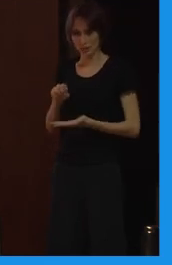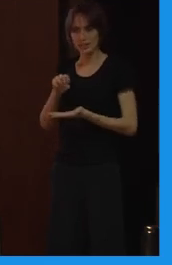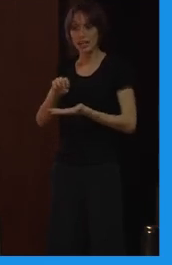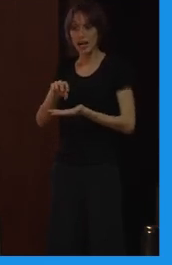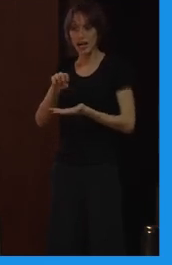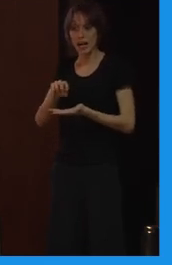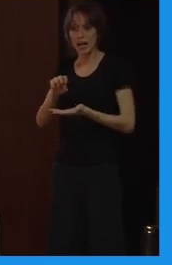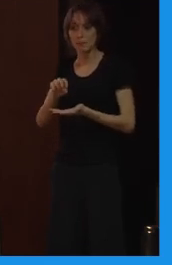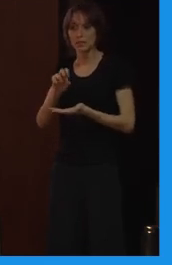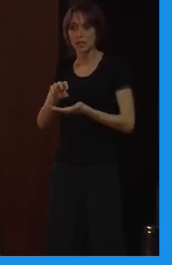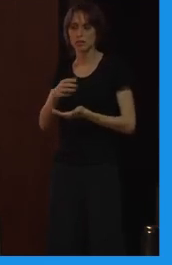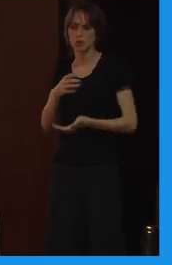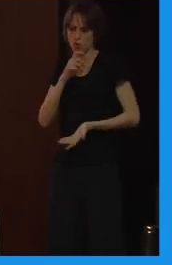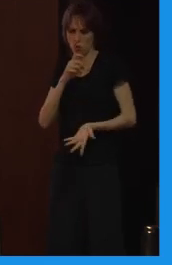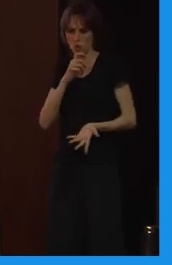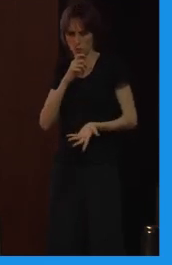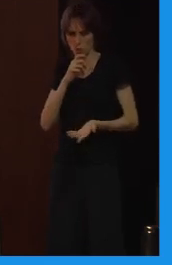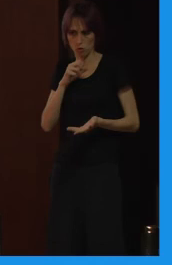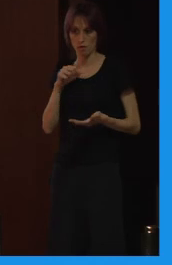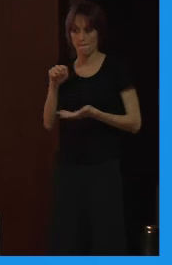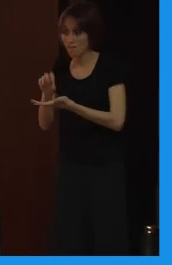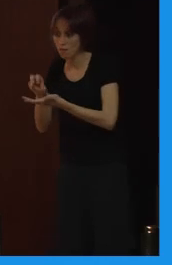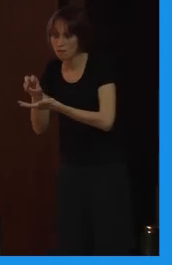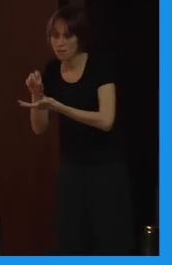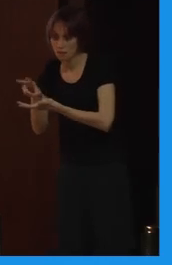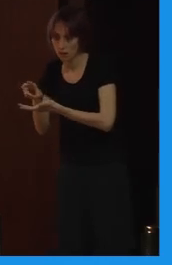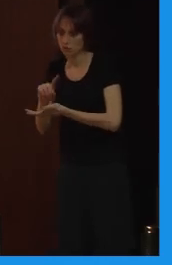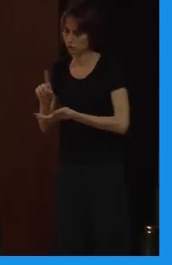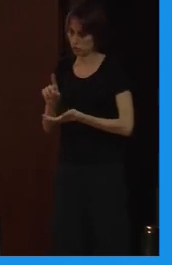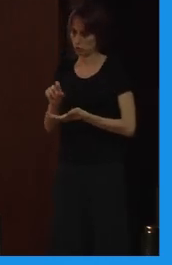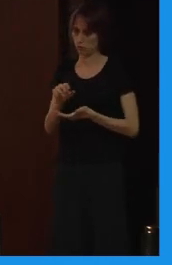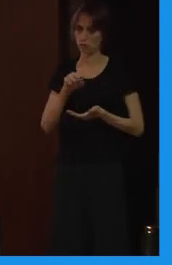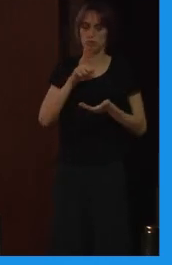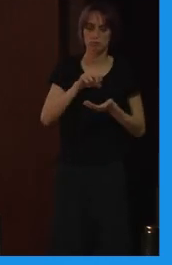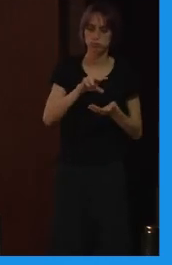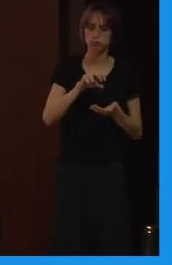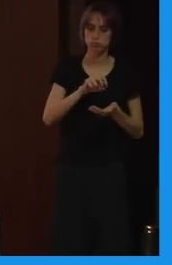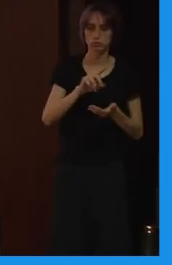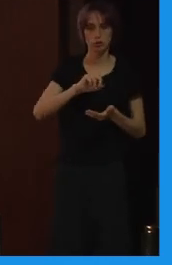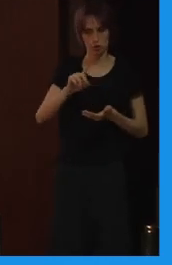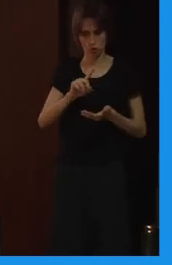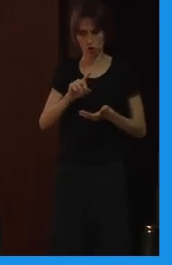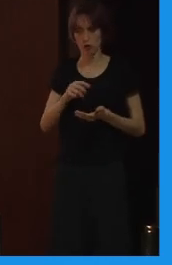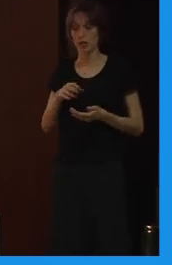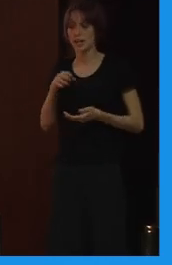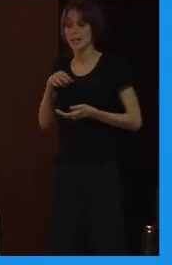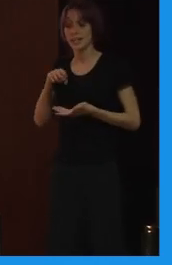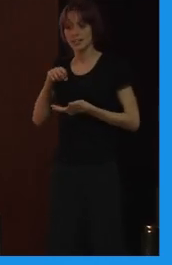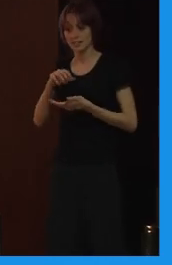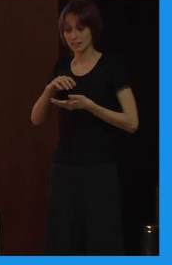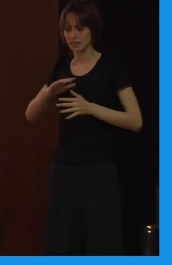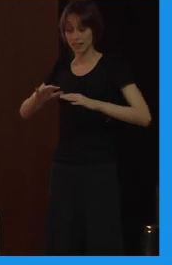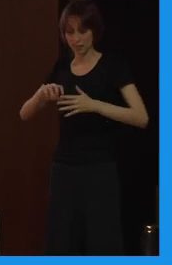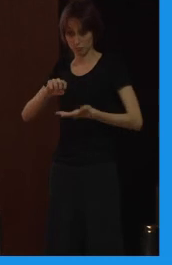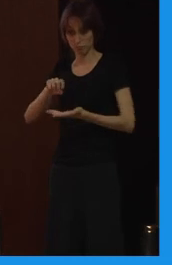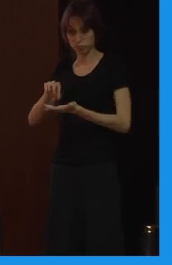compañero. Ese es el ritmo que cada persona le va bien. Entonces, cuando tú vas viendo, que yo ya os digo, yo veo